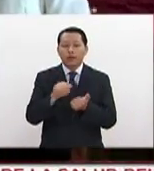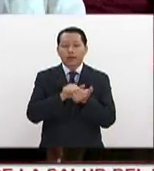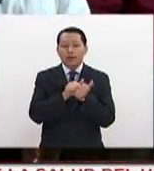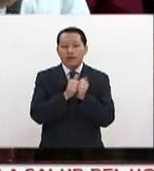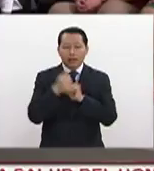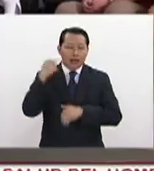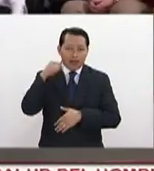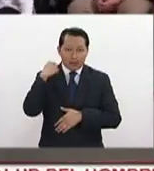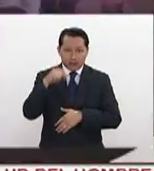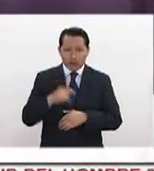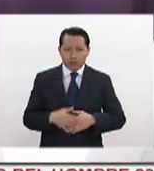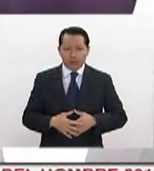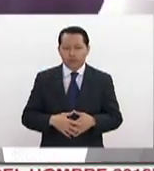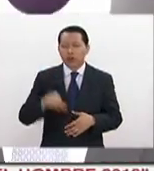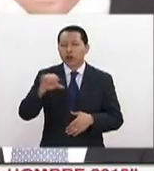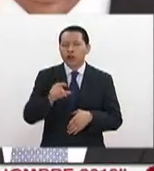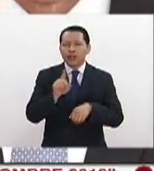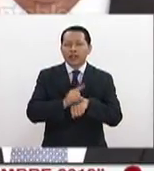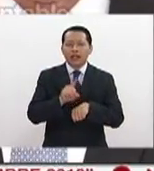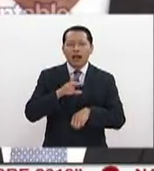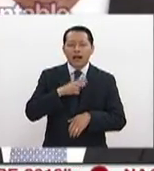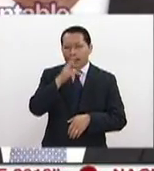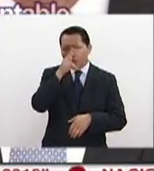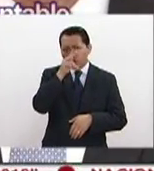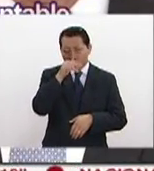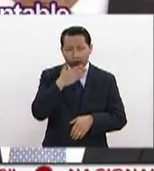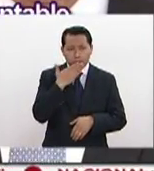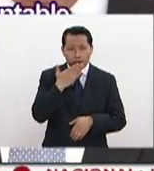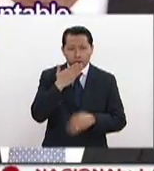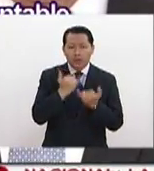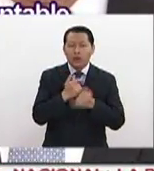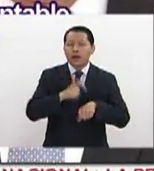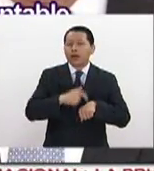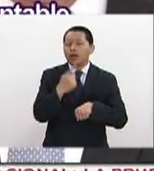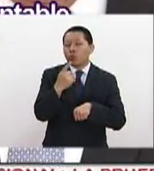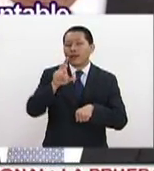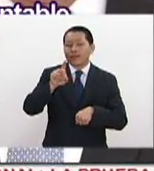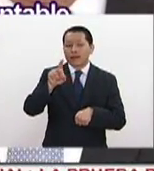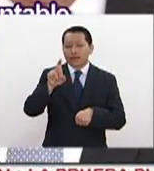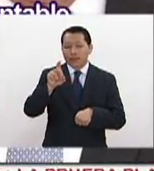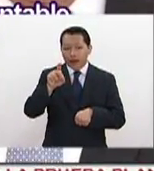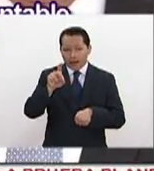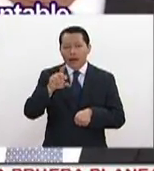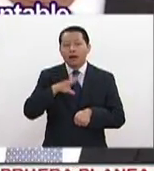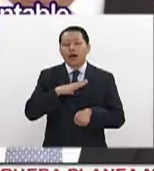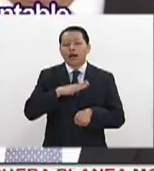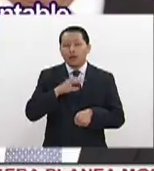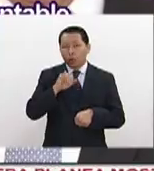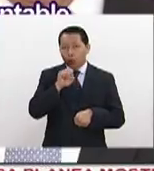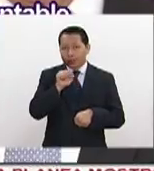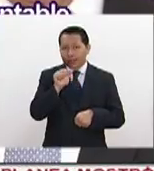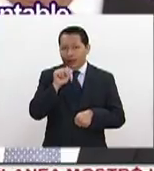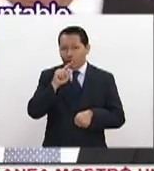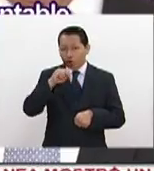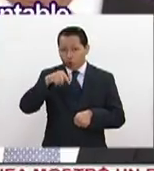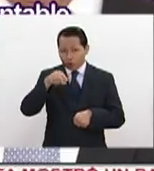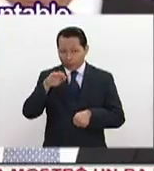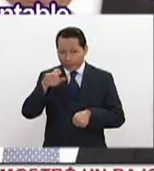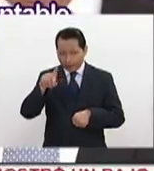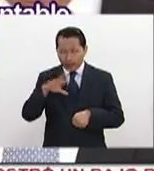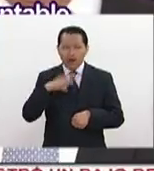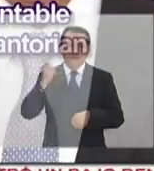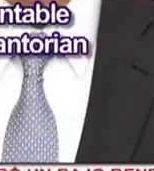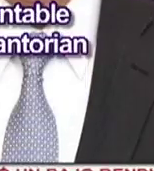transformar Tabasco. Hoy en Hermosillo, Sonora, a las 13:20 horas, José Antonio Meade va a participar en el Foro